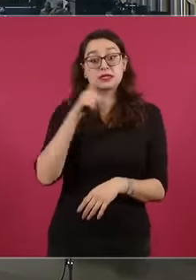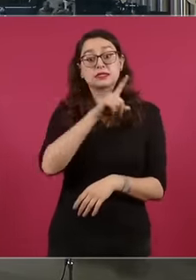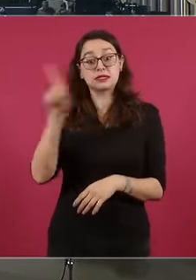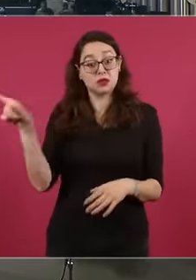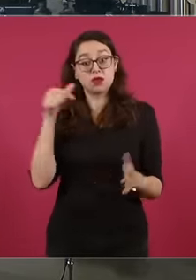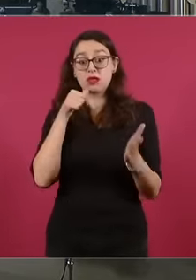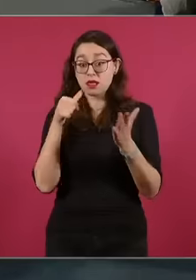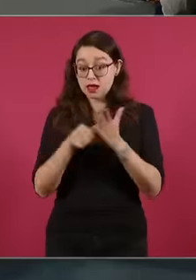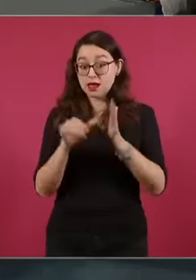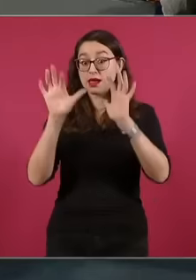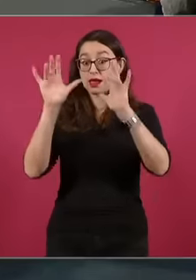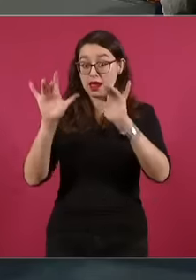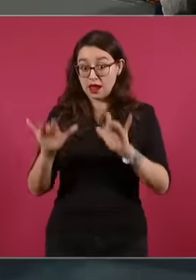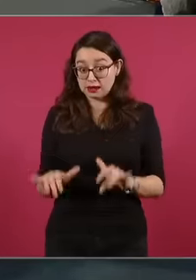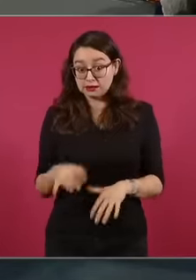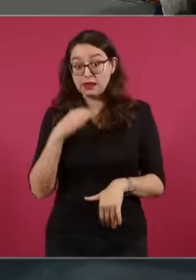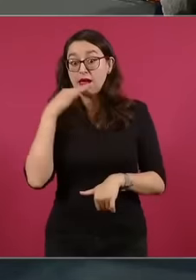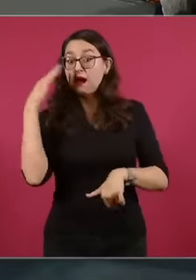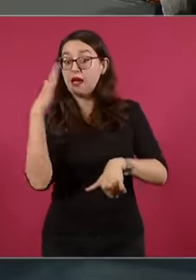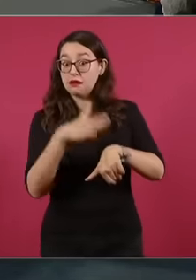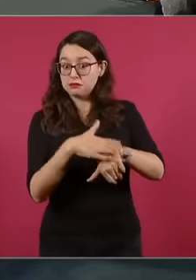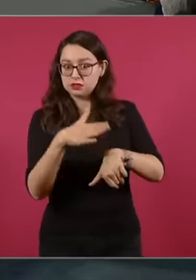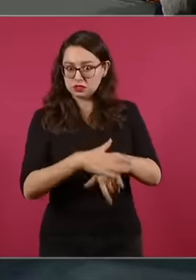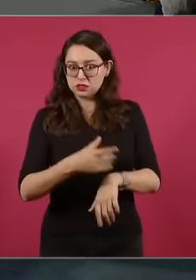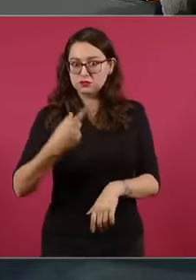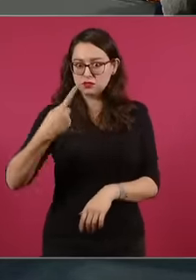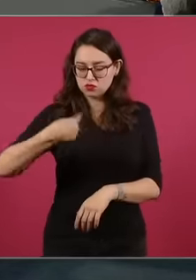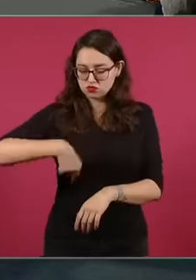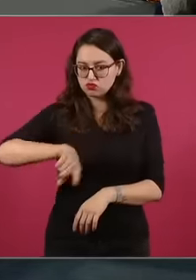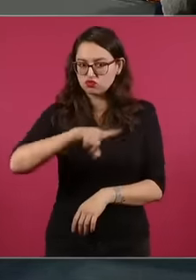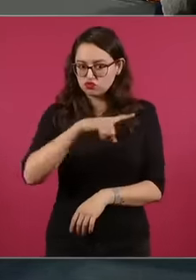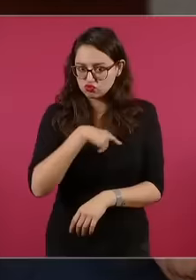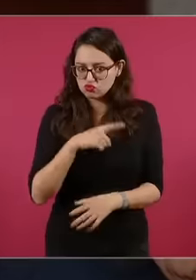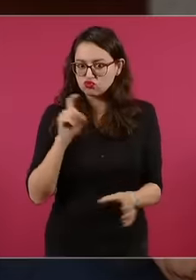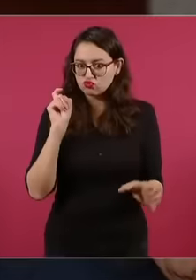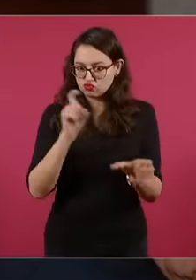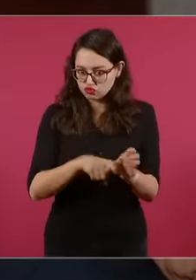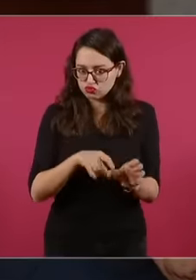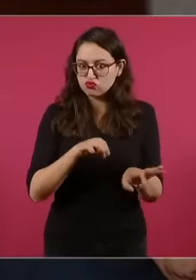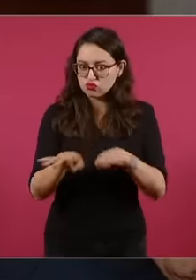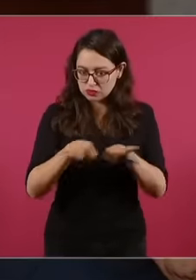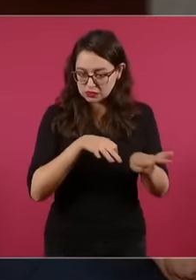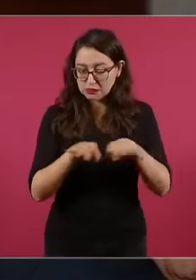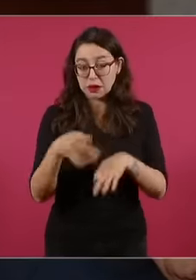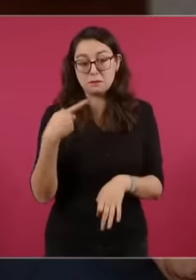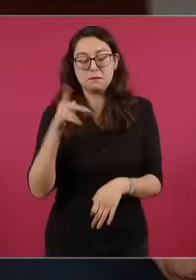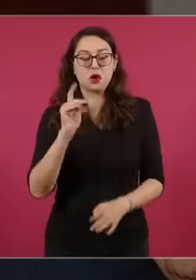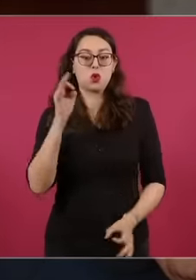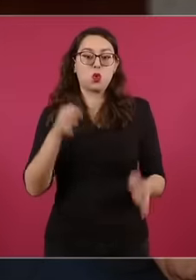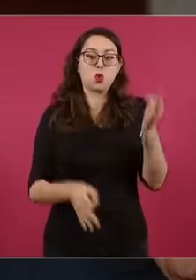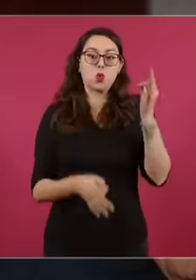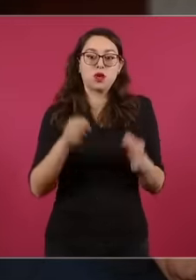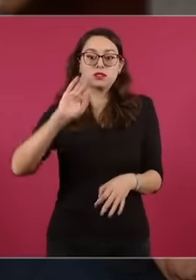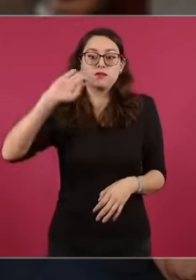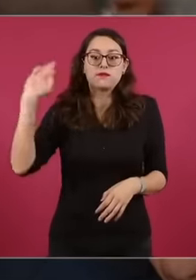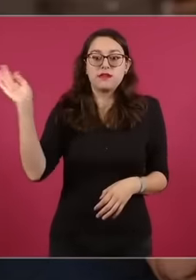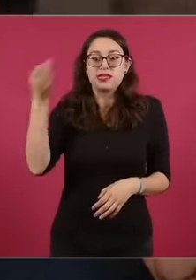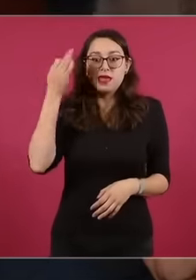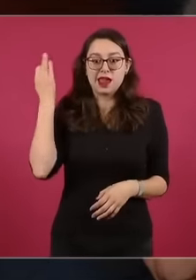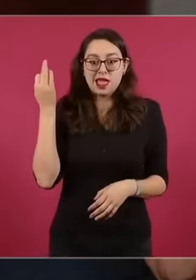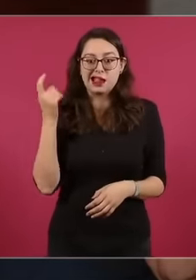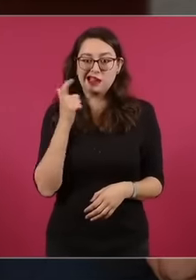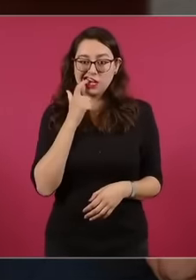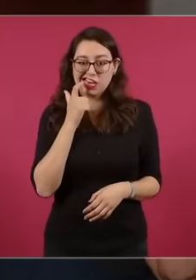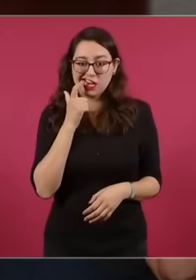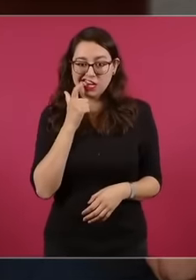pública, donde le dan incluso la razón de que efectivamente los jueces federales pues están amañados con el